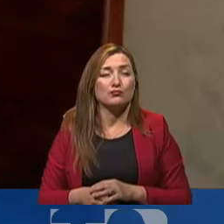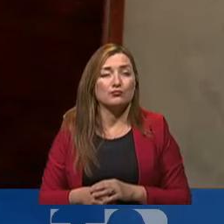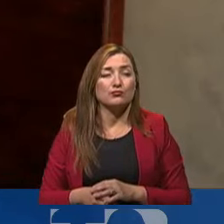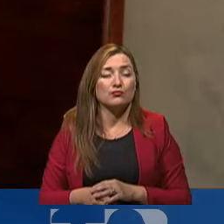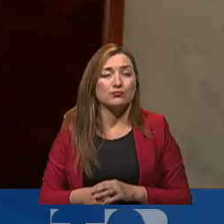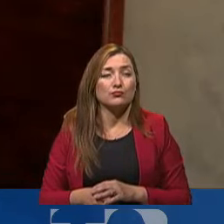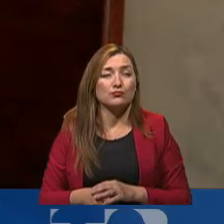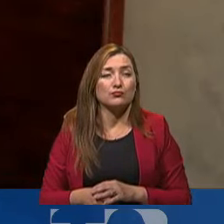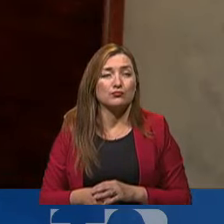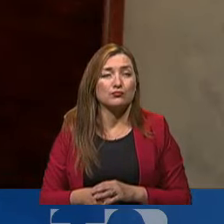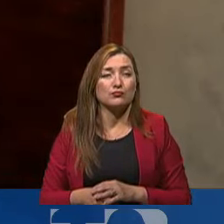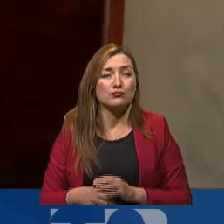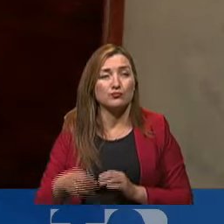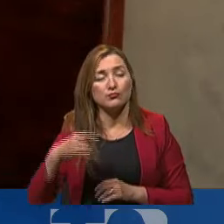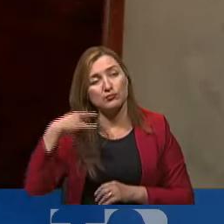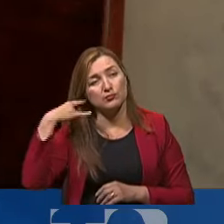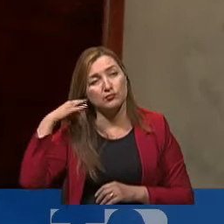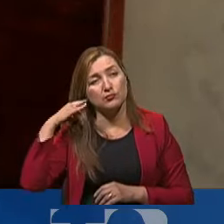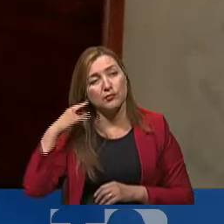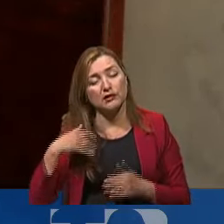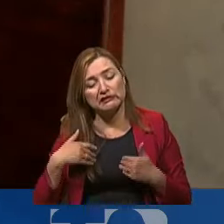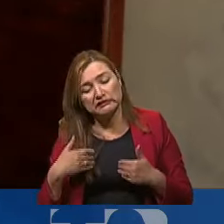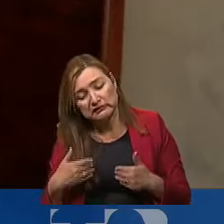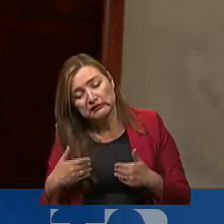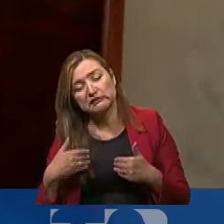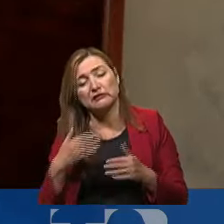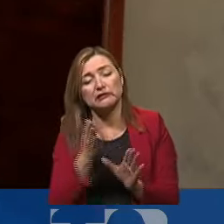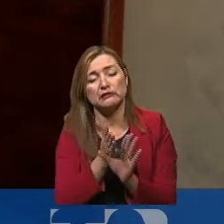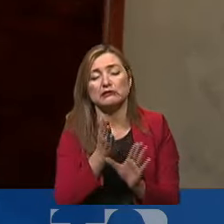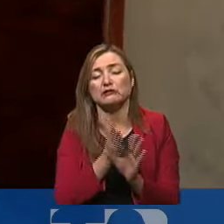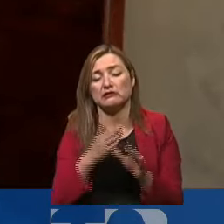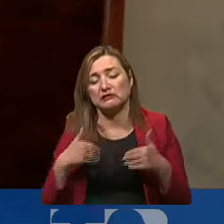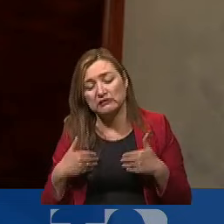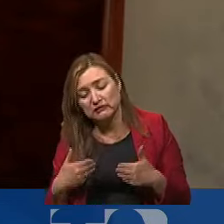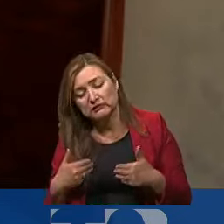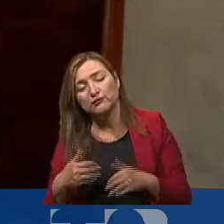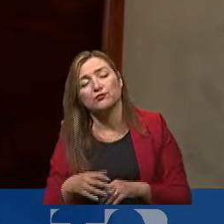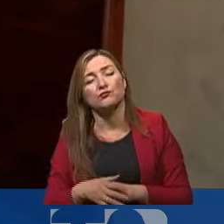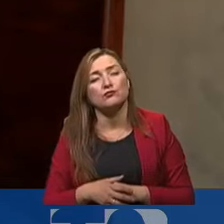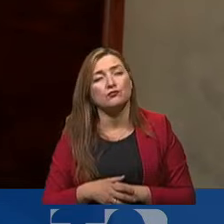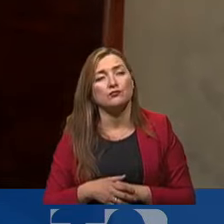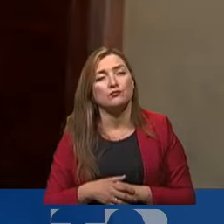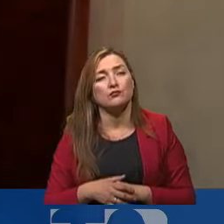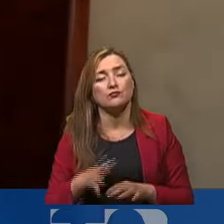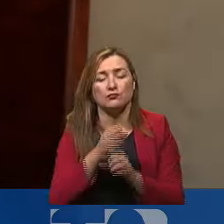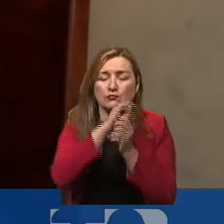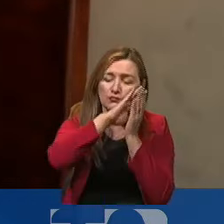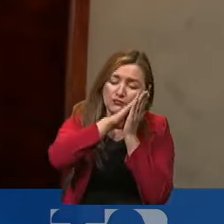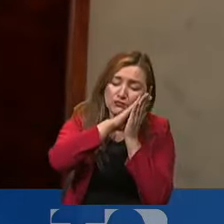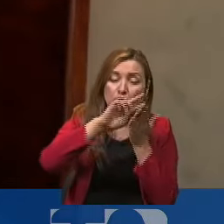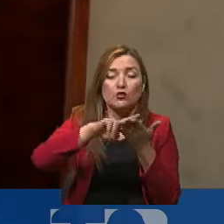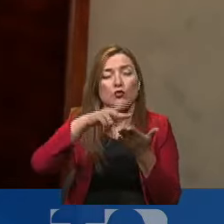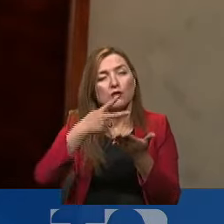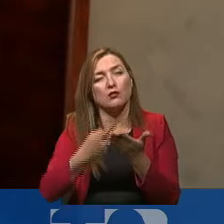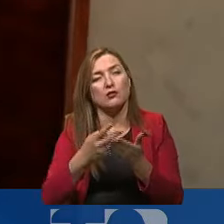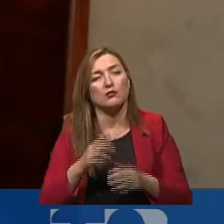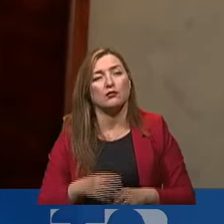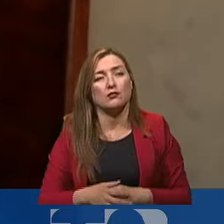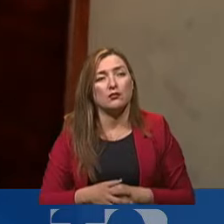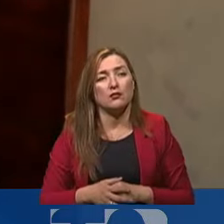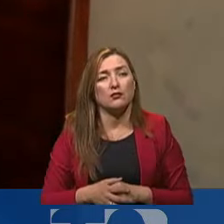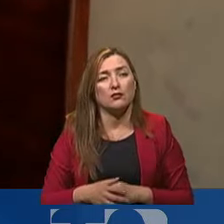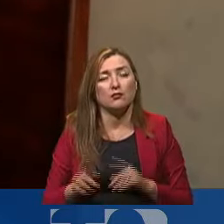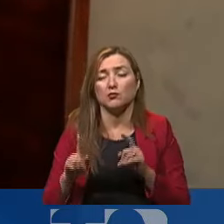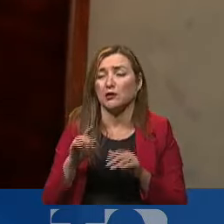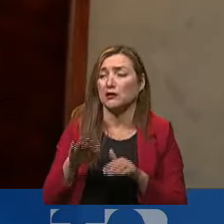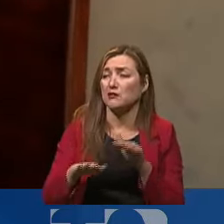niña ha bajado harto psicológicamente, porque prácticamente en la noche ya no duerme. Como ella dice, yo voy a volver a